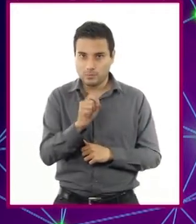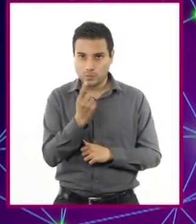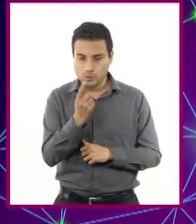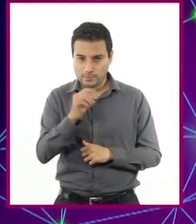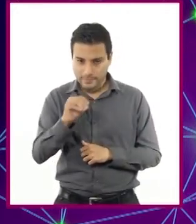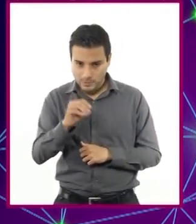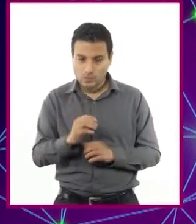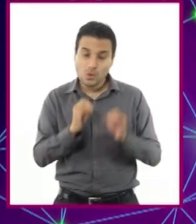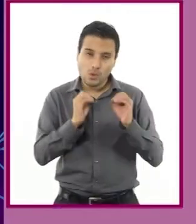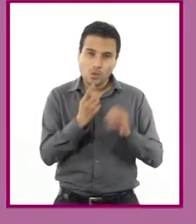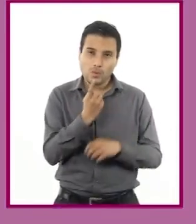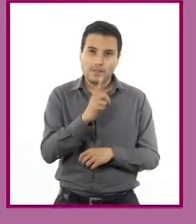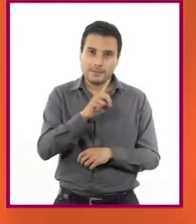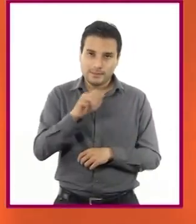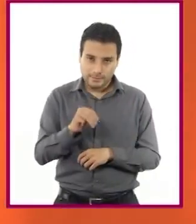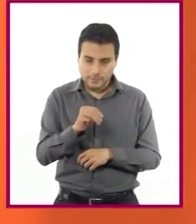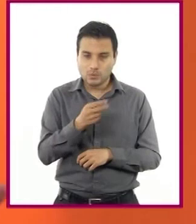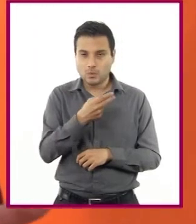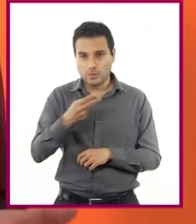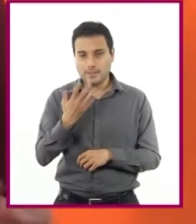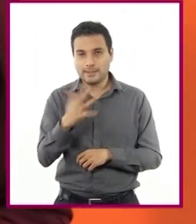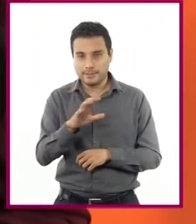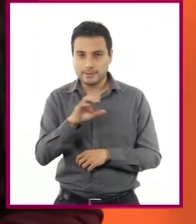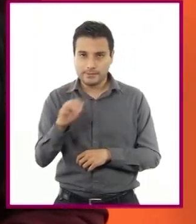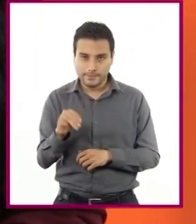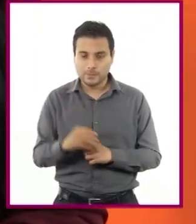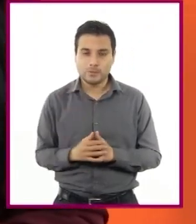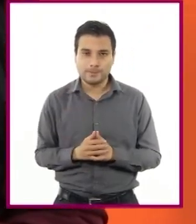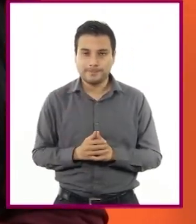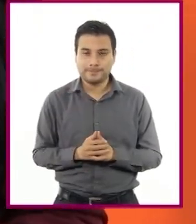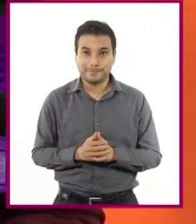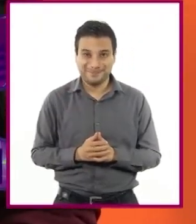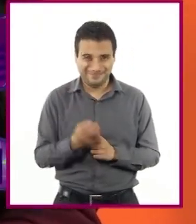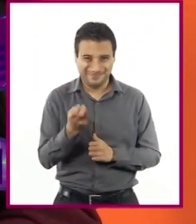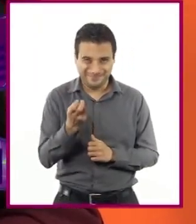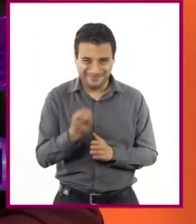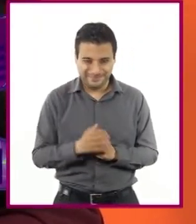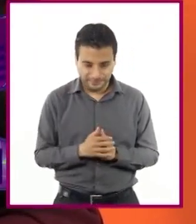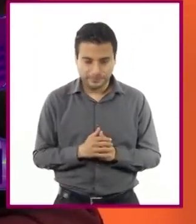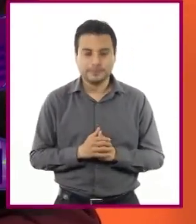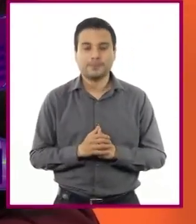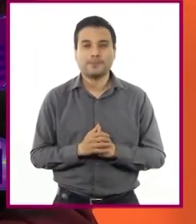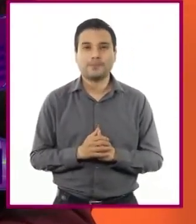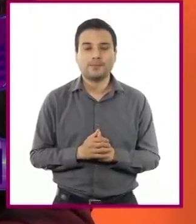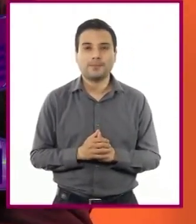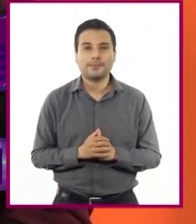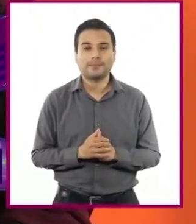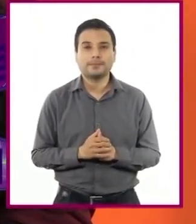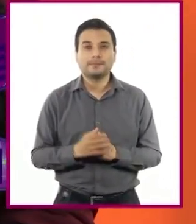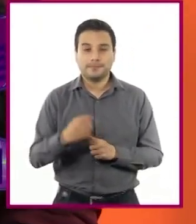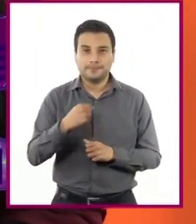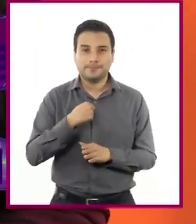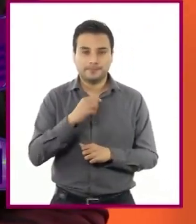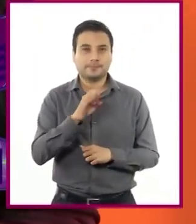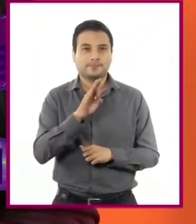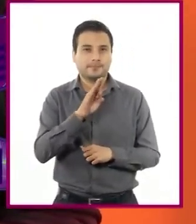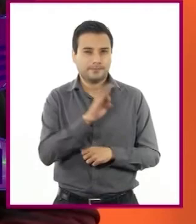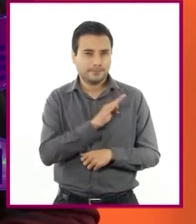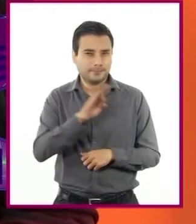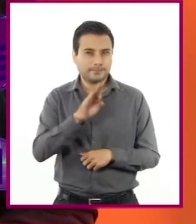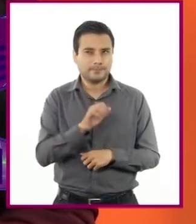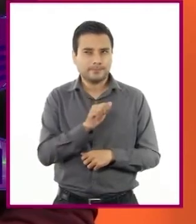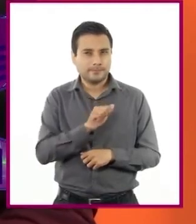10 centímetros. A partir de estas relaciones, ¿es posible encontrar otras